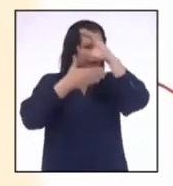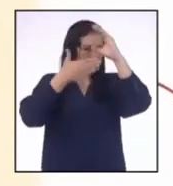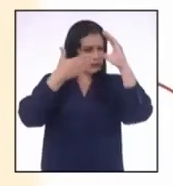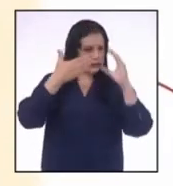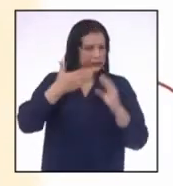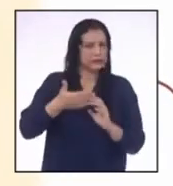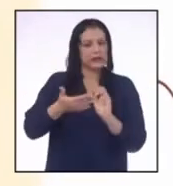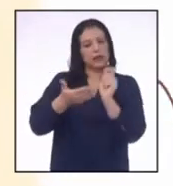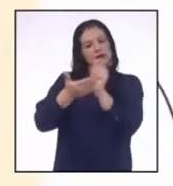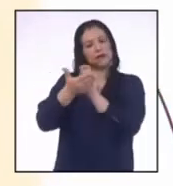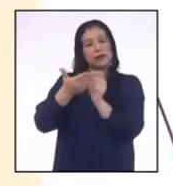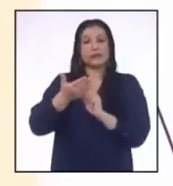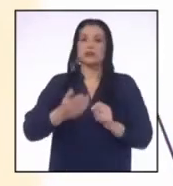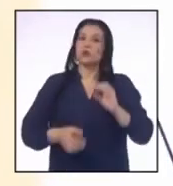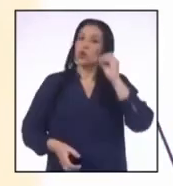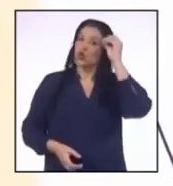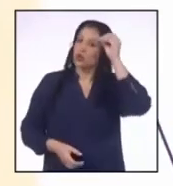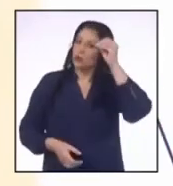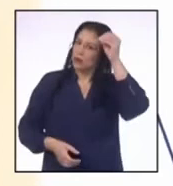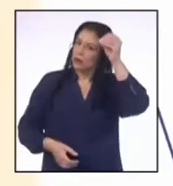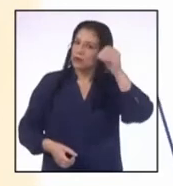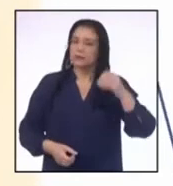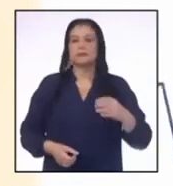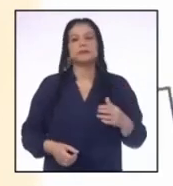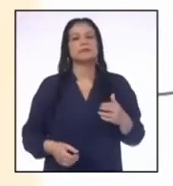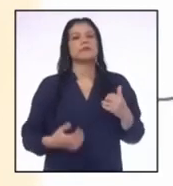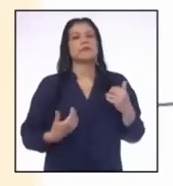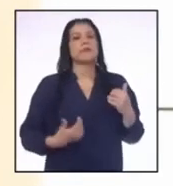del artículo de opinión.